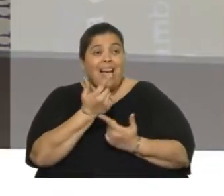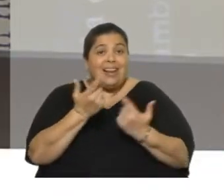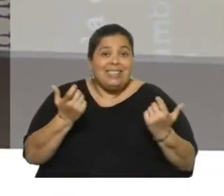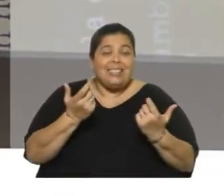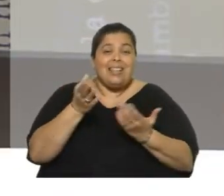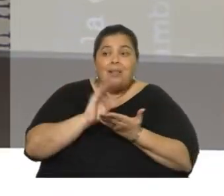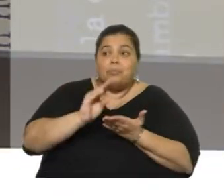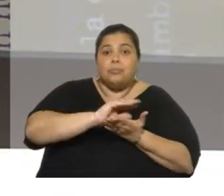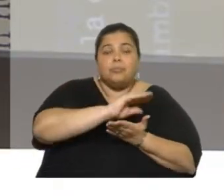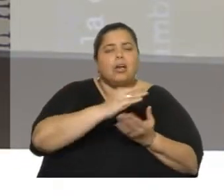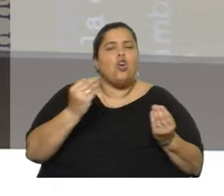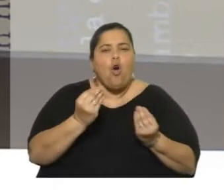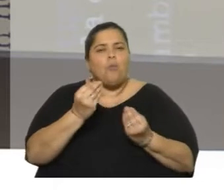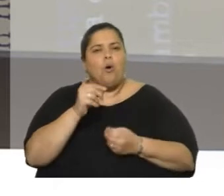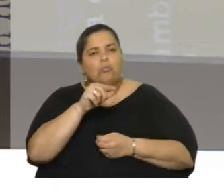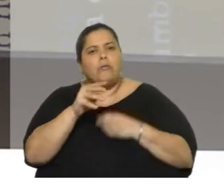redistribución? Sí, nosotros